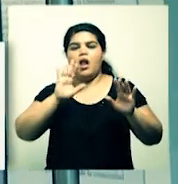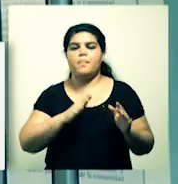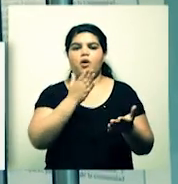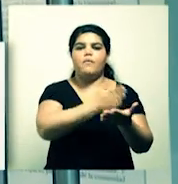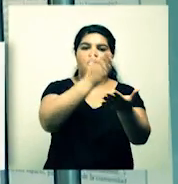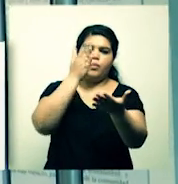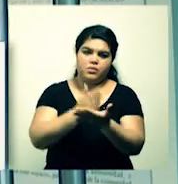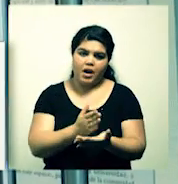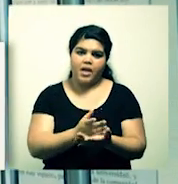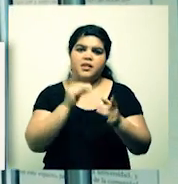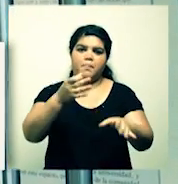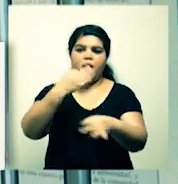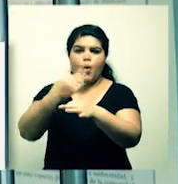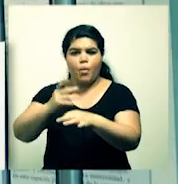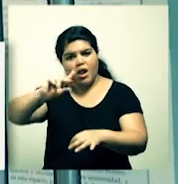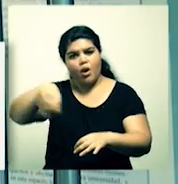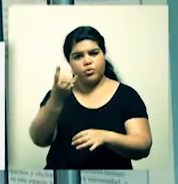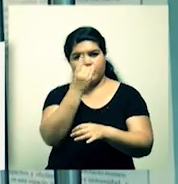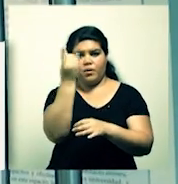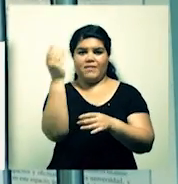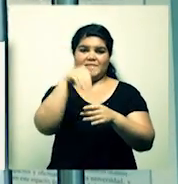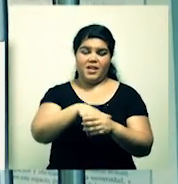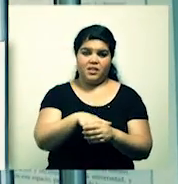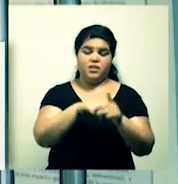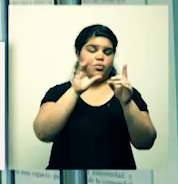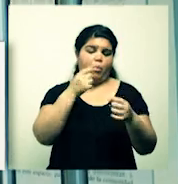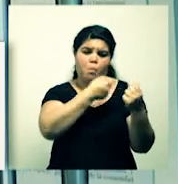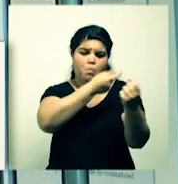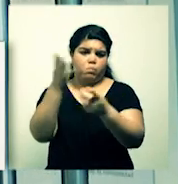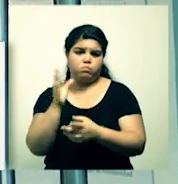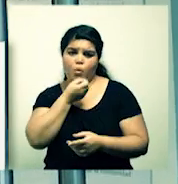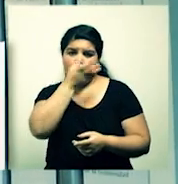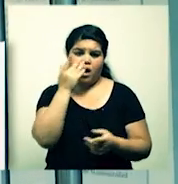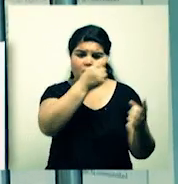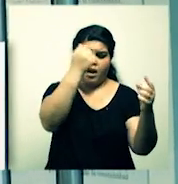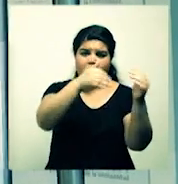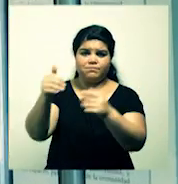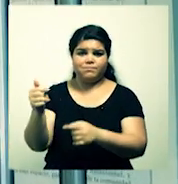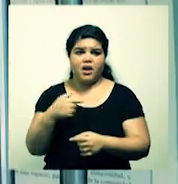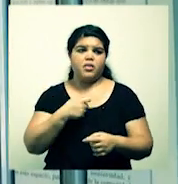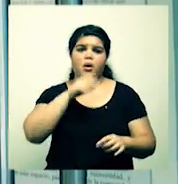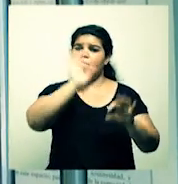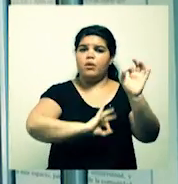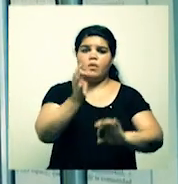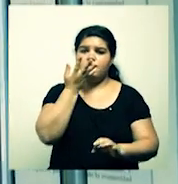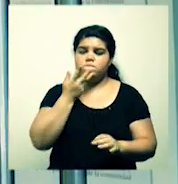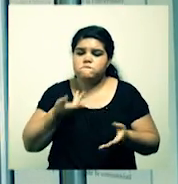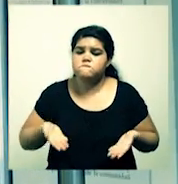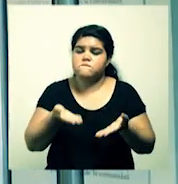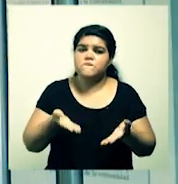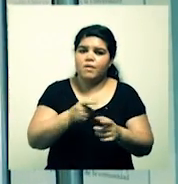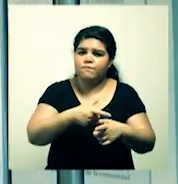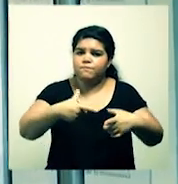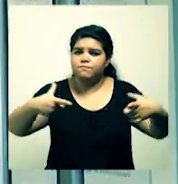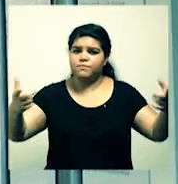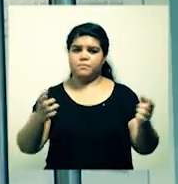como pueden ser facultades, los otros colegios y la universidad, y lo que vaya surgiendo, pero la verdad es que es un proyecto que me encantaría poder